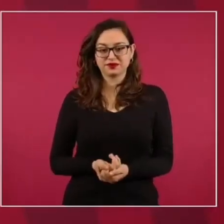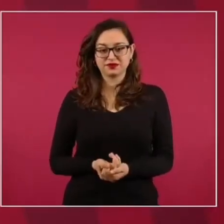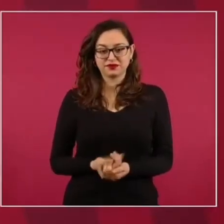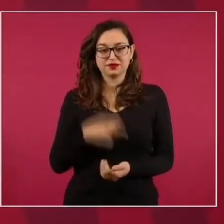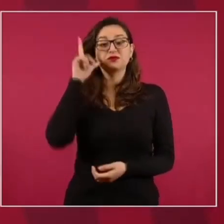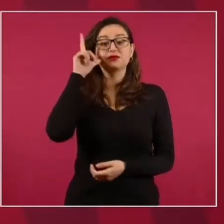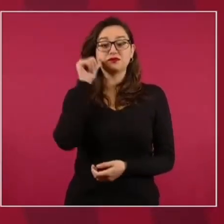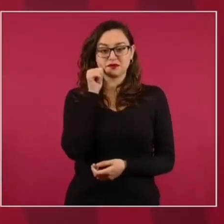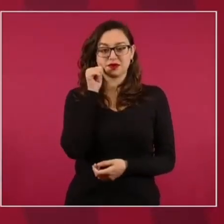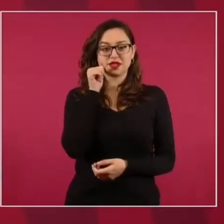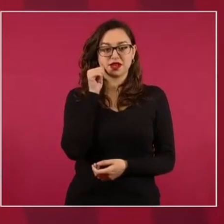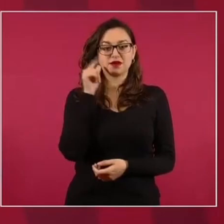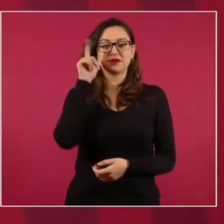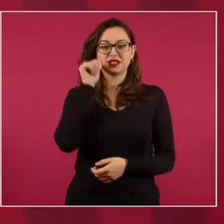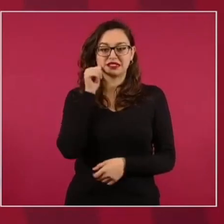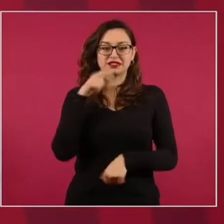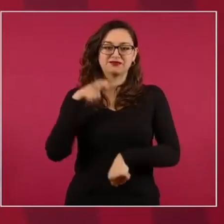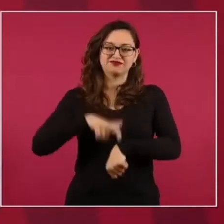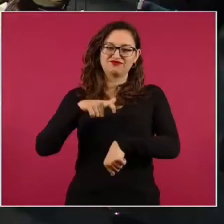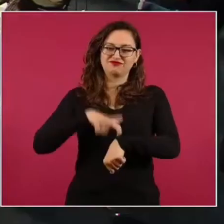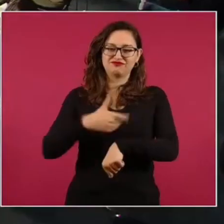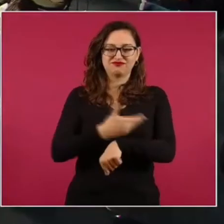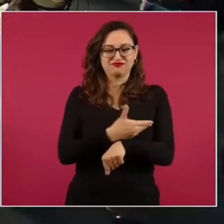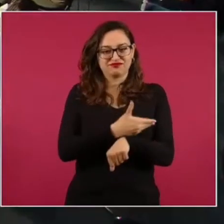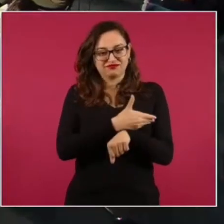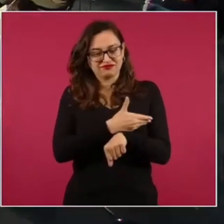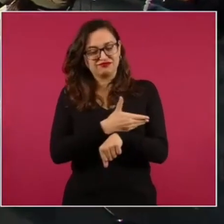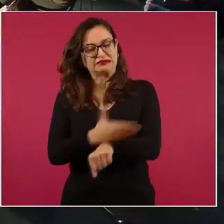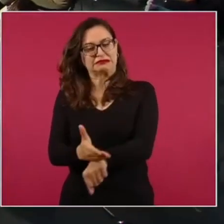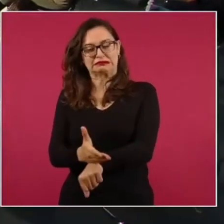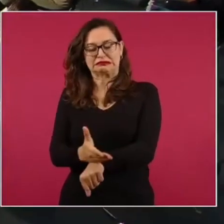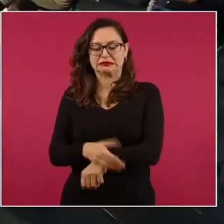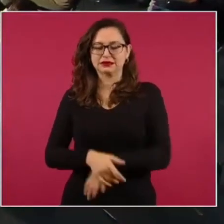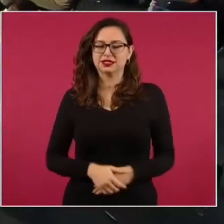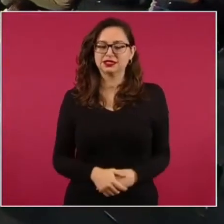Mañana lo vemos. Ya se nos pasó el tiempo. Ahora sí voy